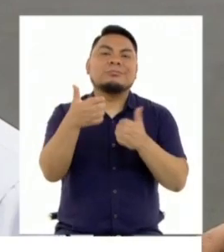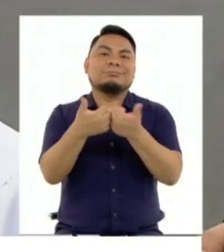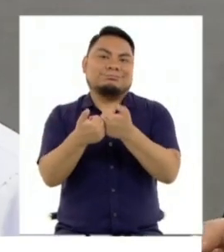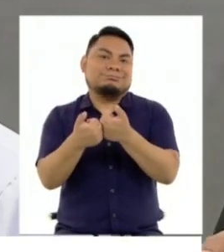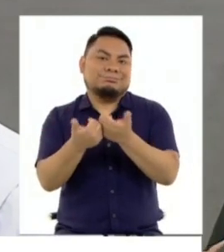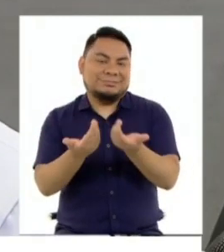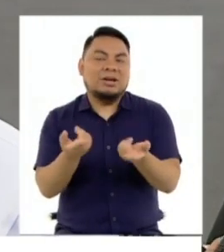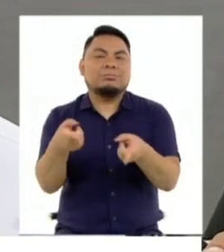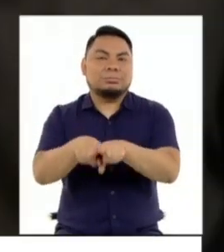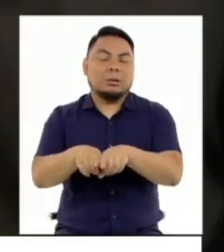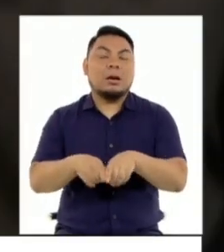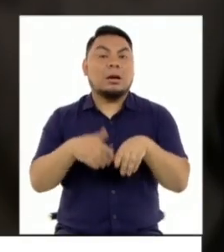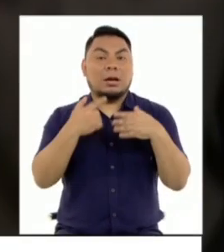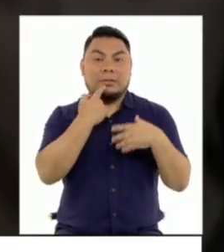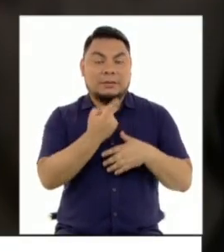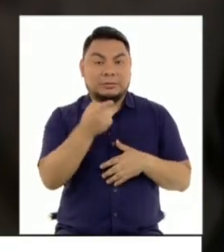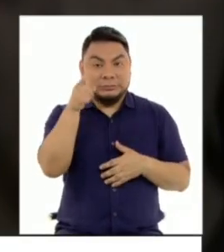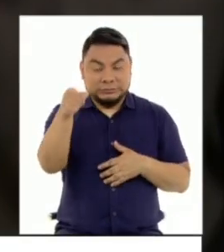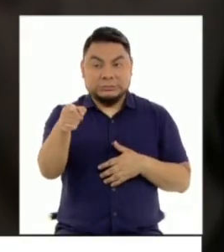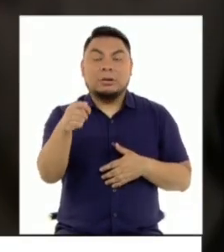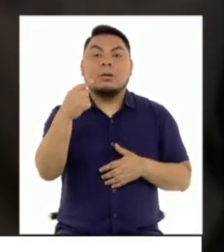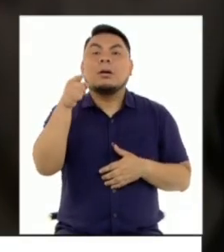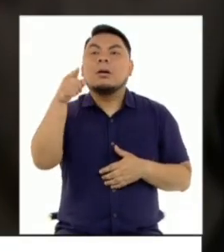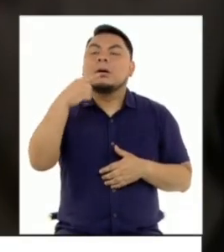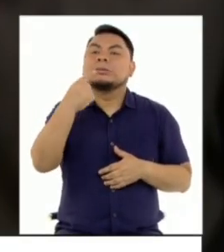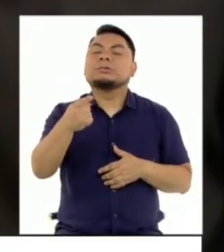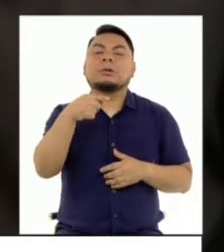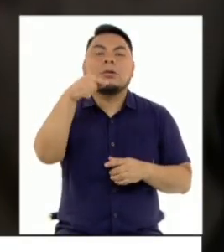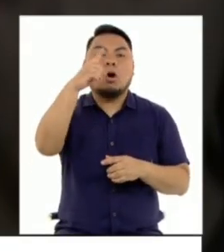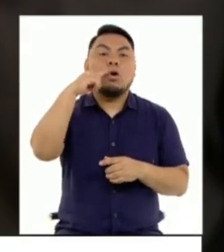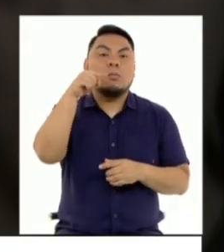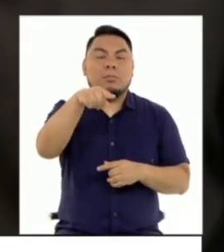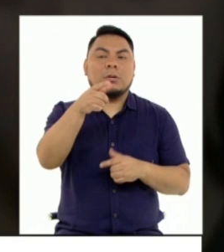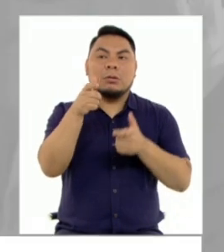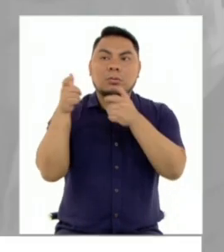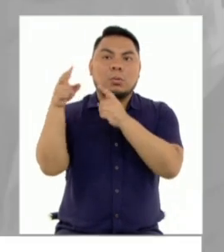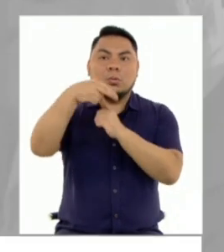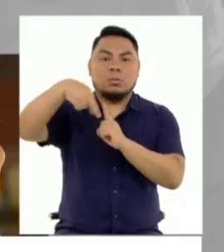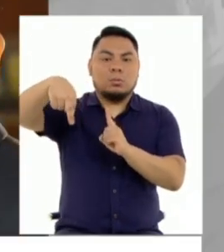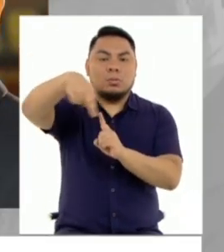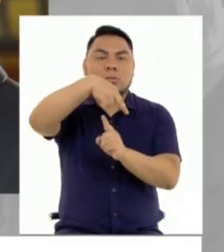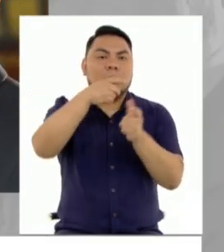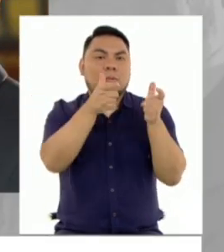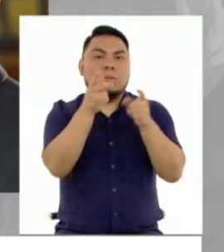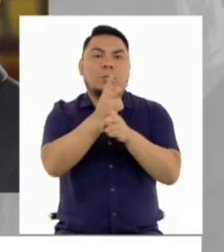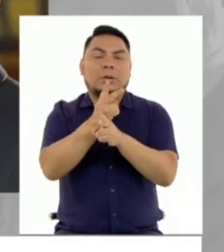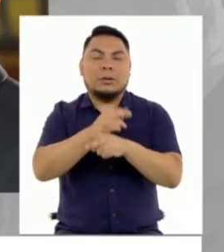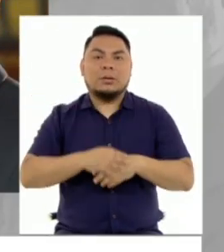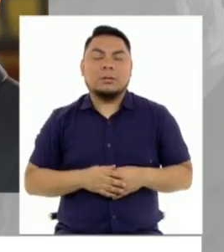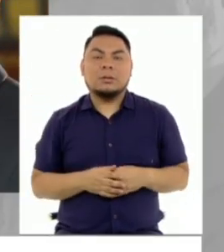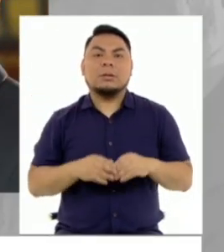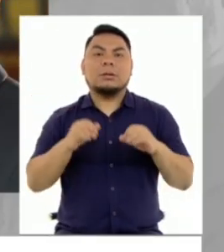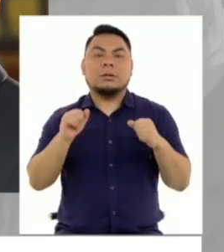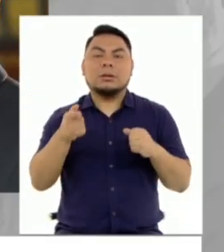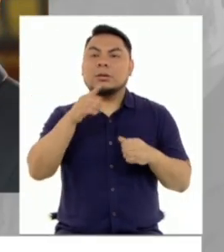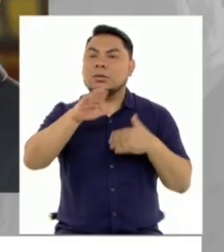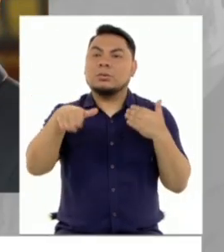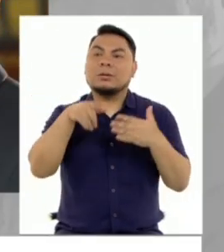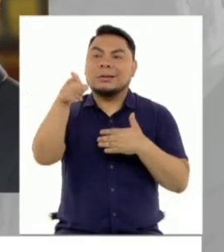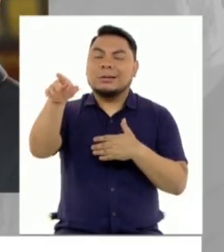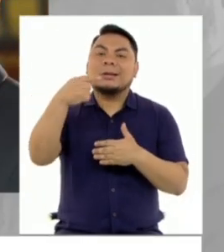indicó que se ha establecido que Villarreyes se encargaba de dar seguridad a Félix Moreno. Procedimientos especiales de